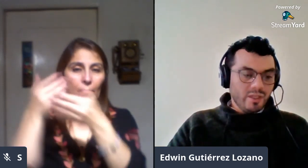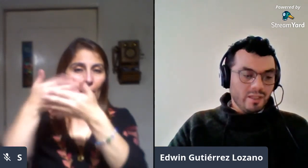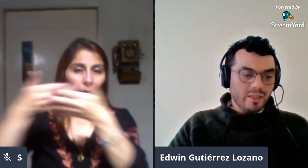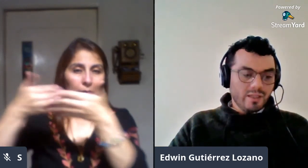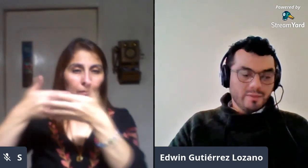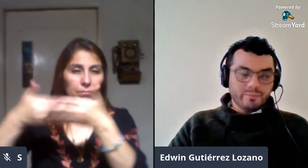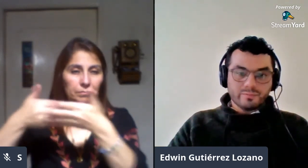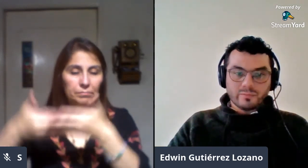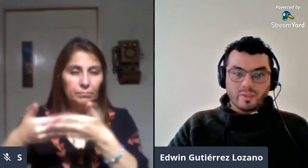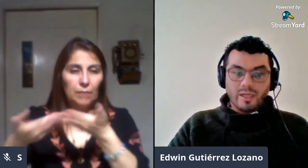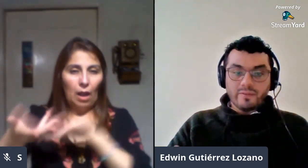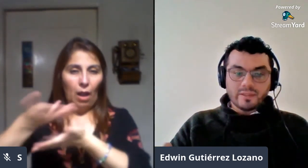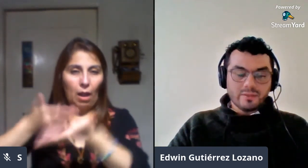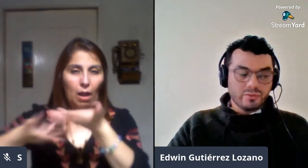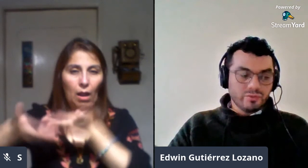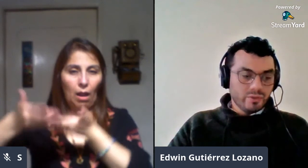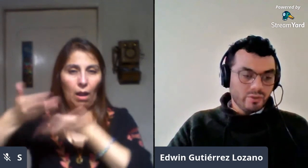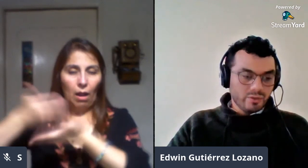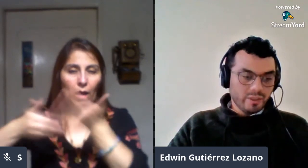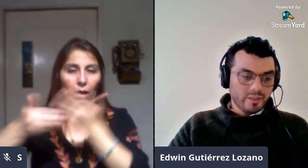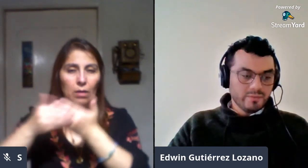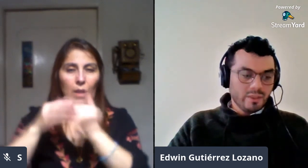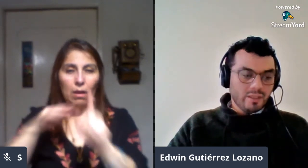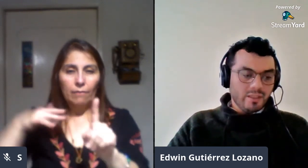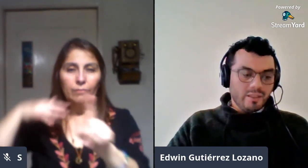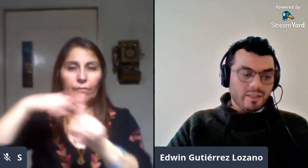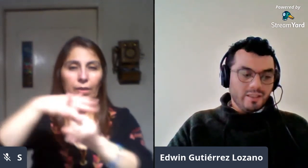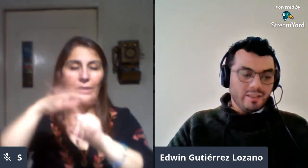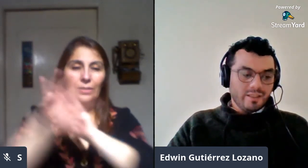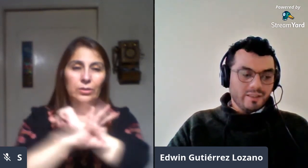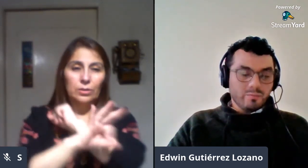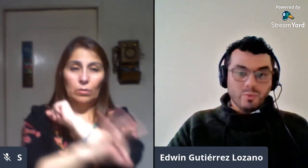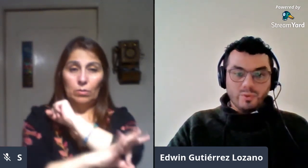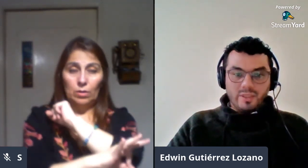respecto a la afectación psicológica